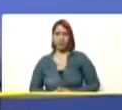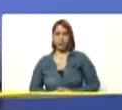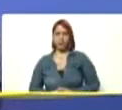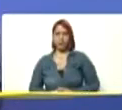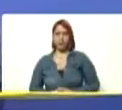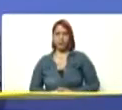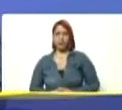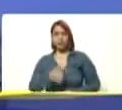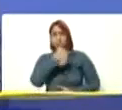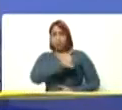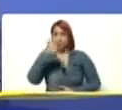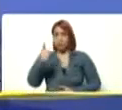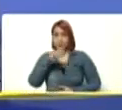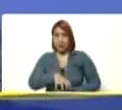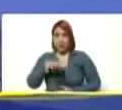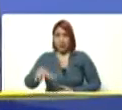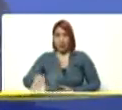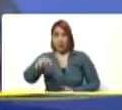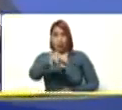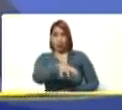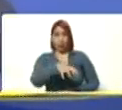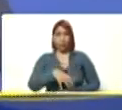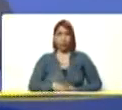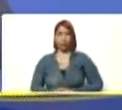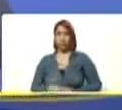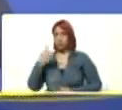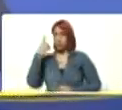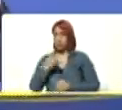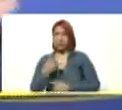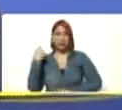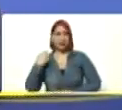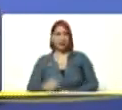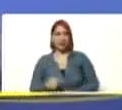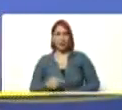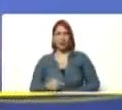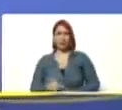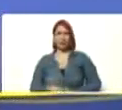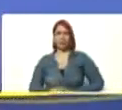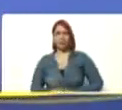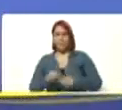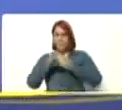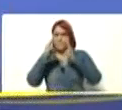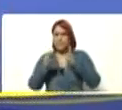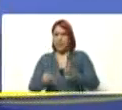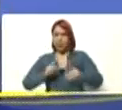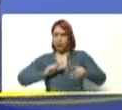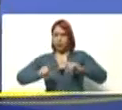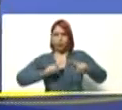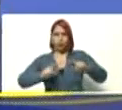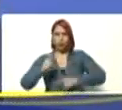En cada estado tenemos que tener una mesa operativa del 1x10.